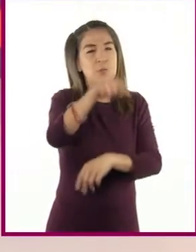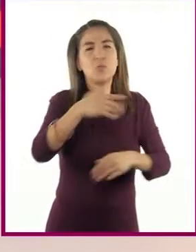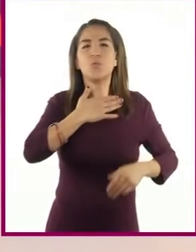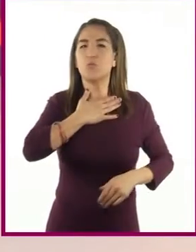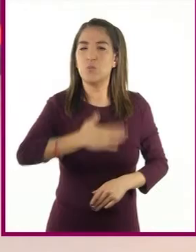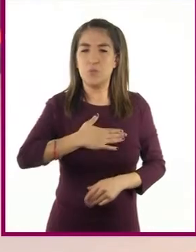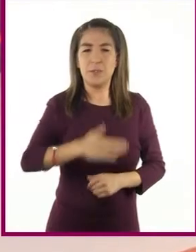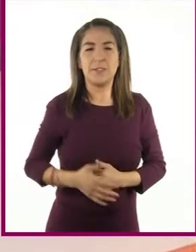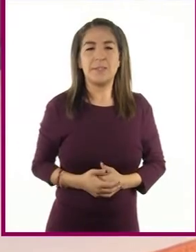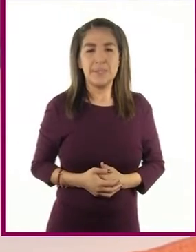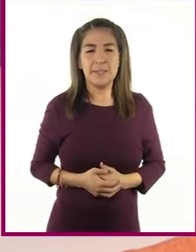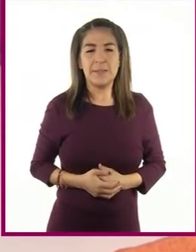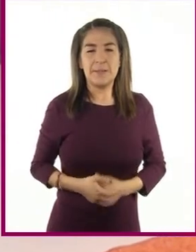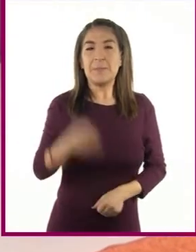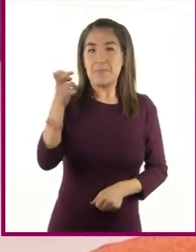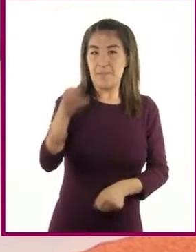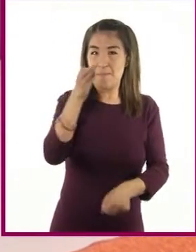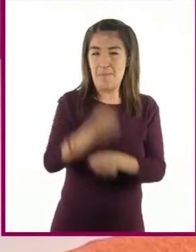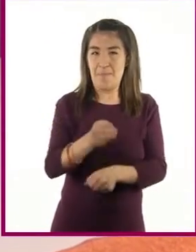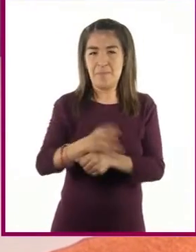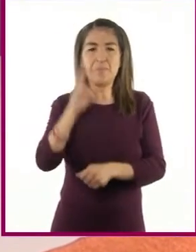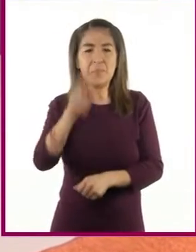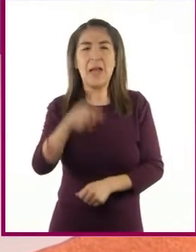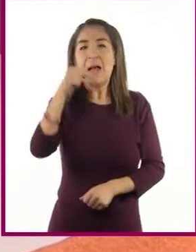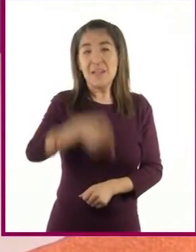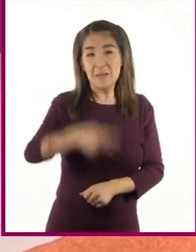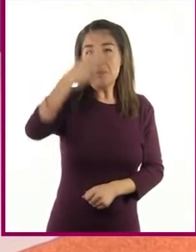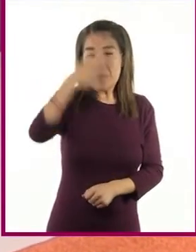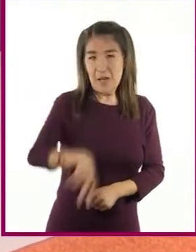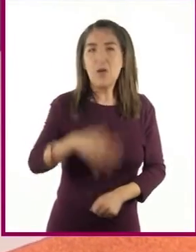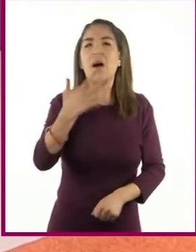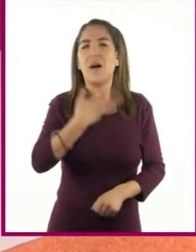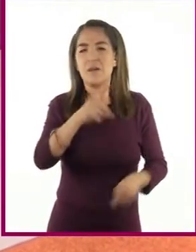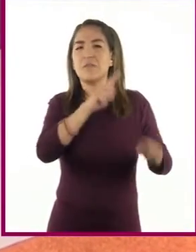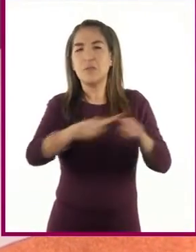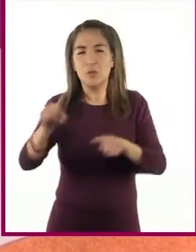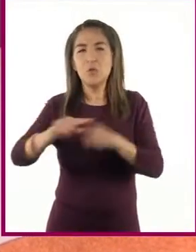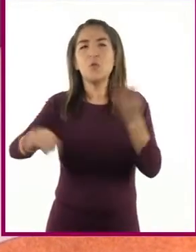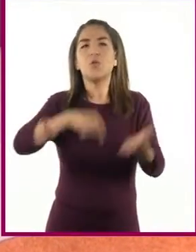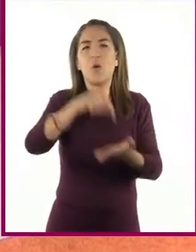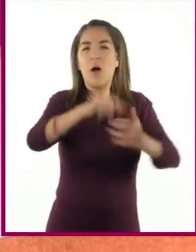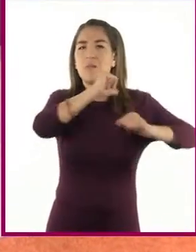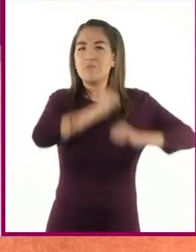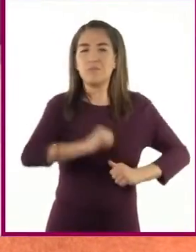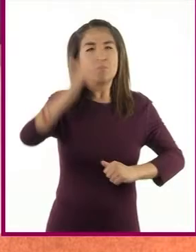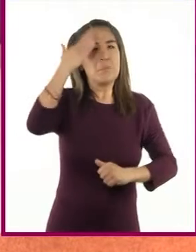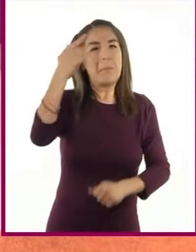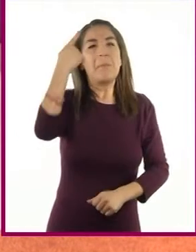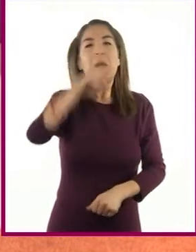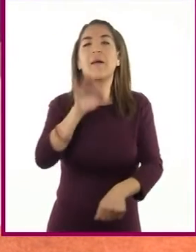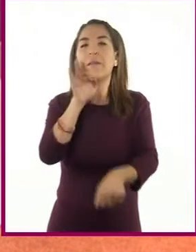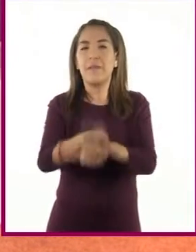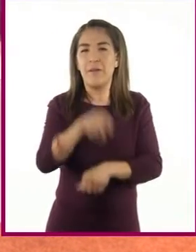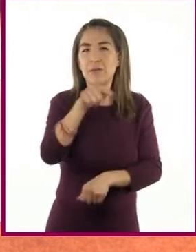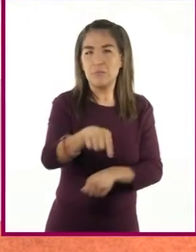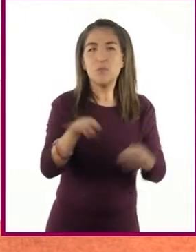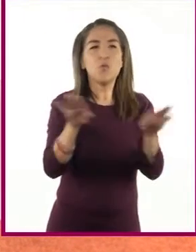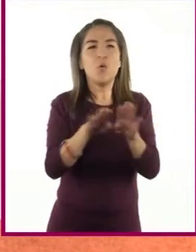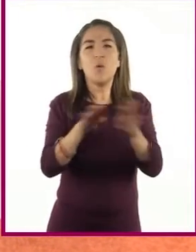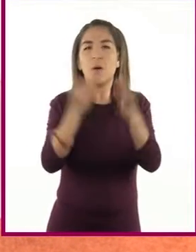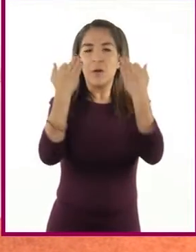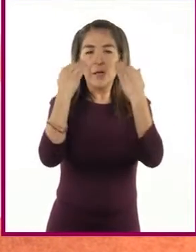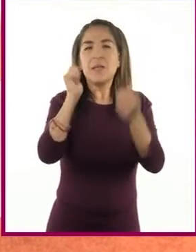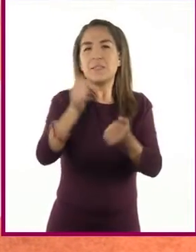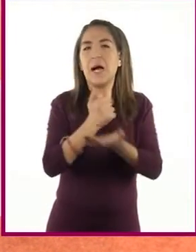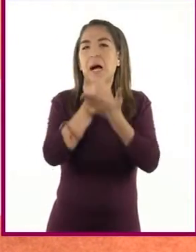justicia. Como vimos, en México contamos con instancias encargadas de defender este acceso y asegurarse